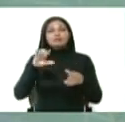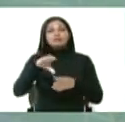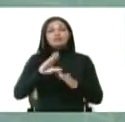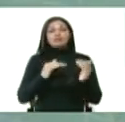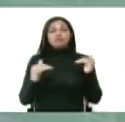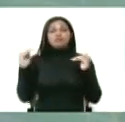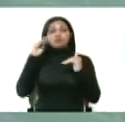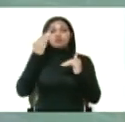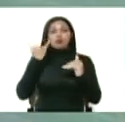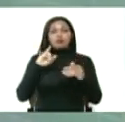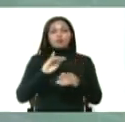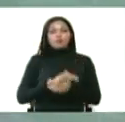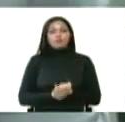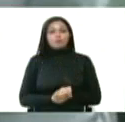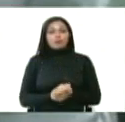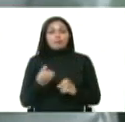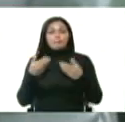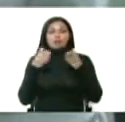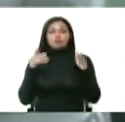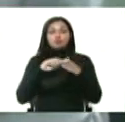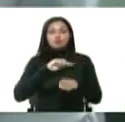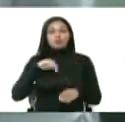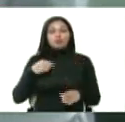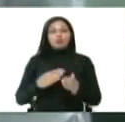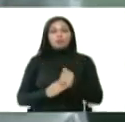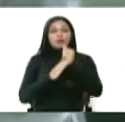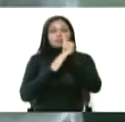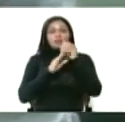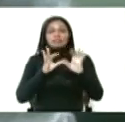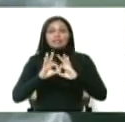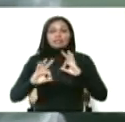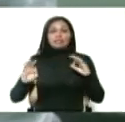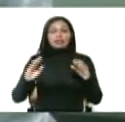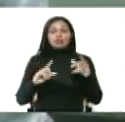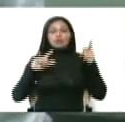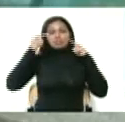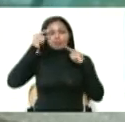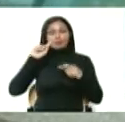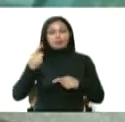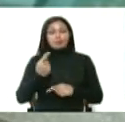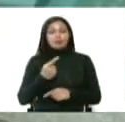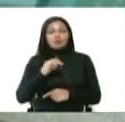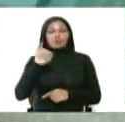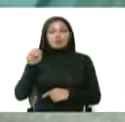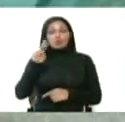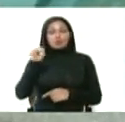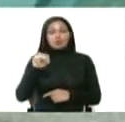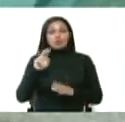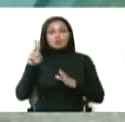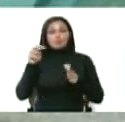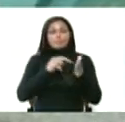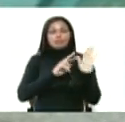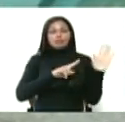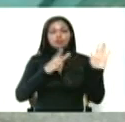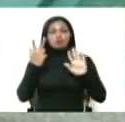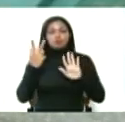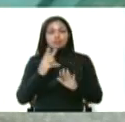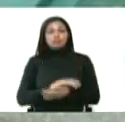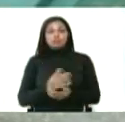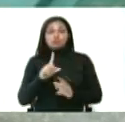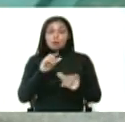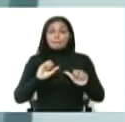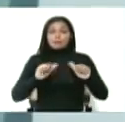Tecnología que nos inauguró nuestro comandante eterno Chávez el 1 de junio del 2012, y que gracias a